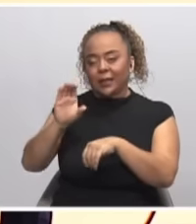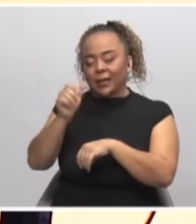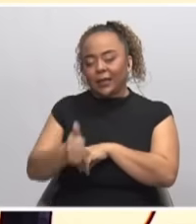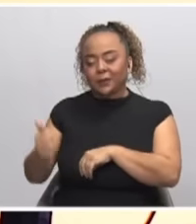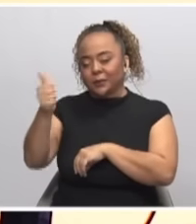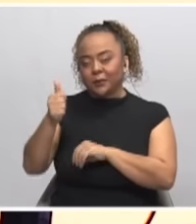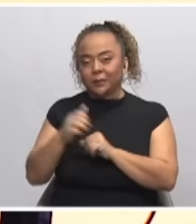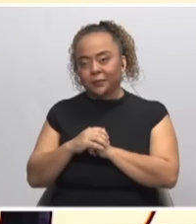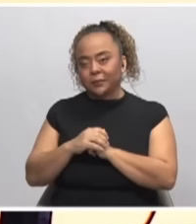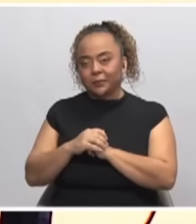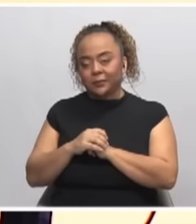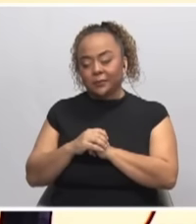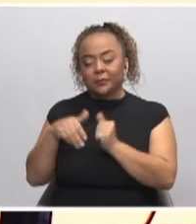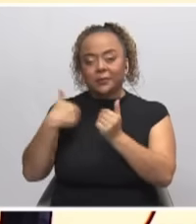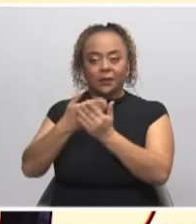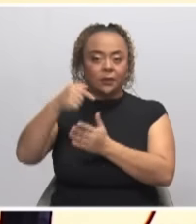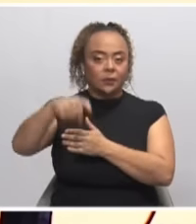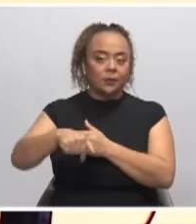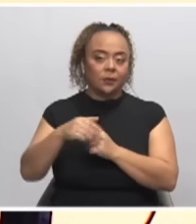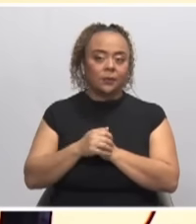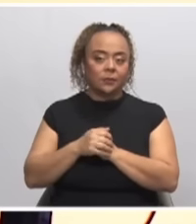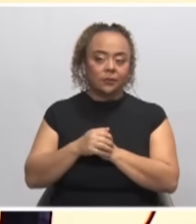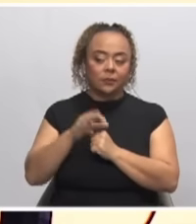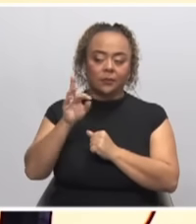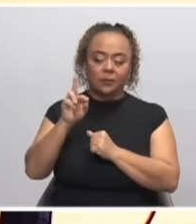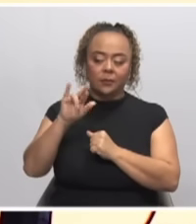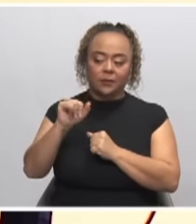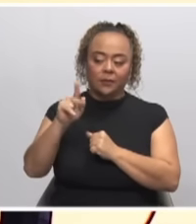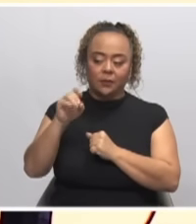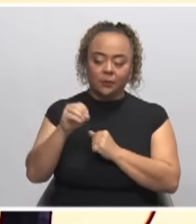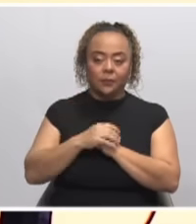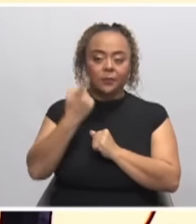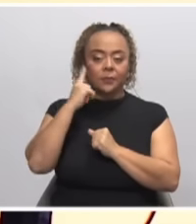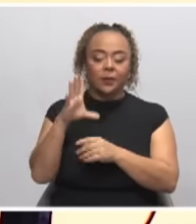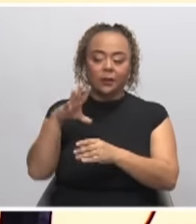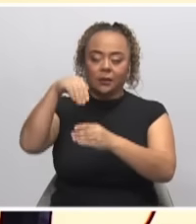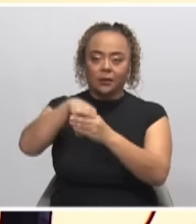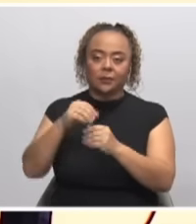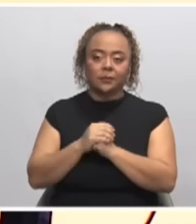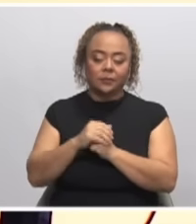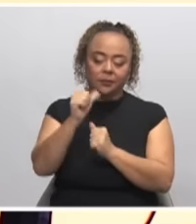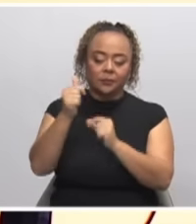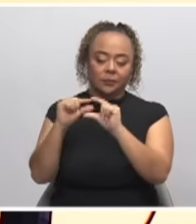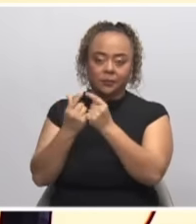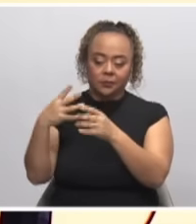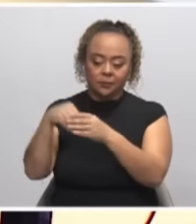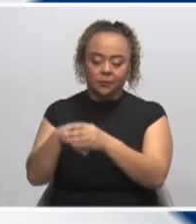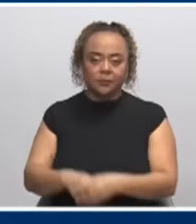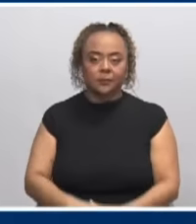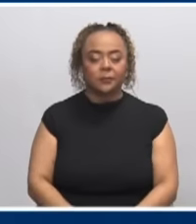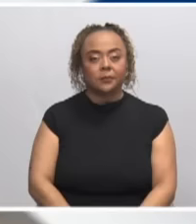a a a Frisco para integrarse al resto del